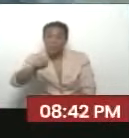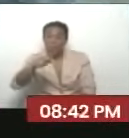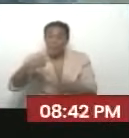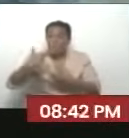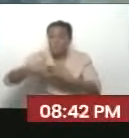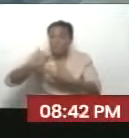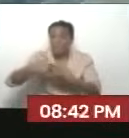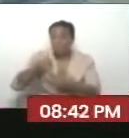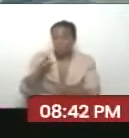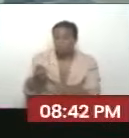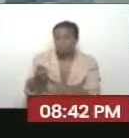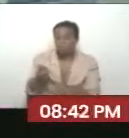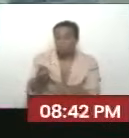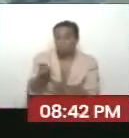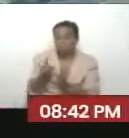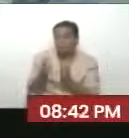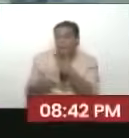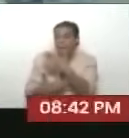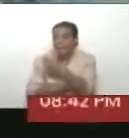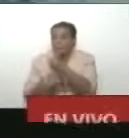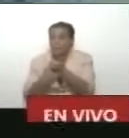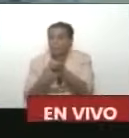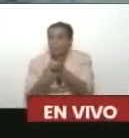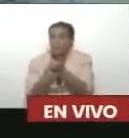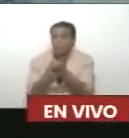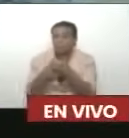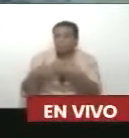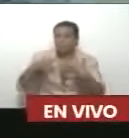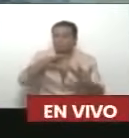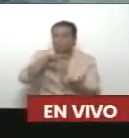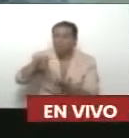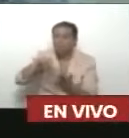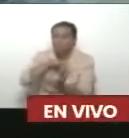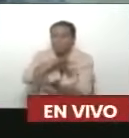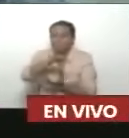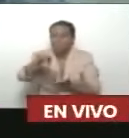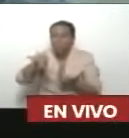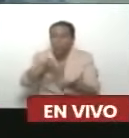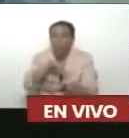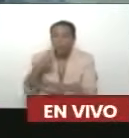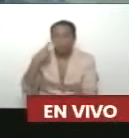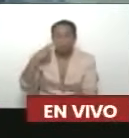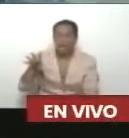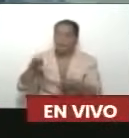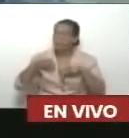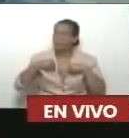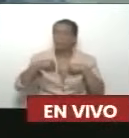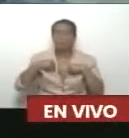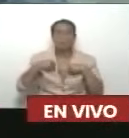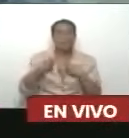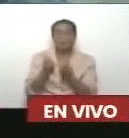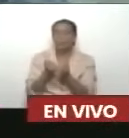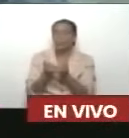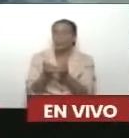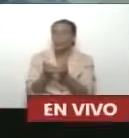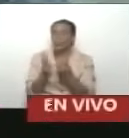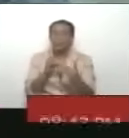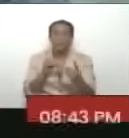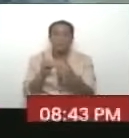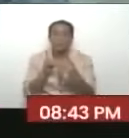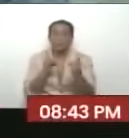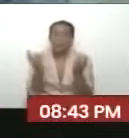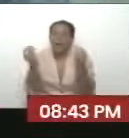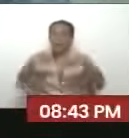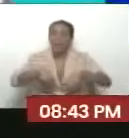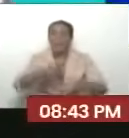saqueo. ¿Por qué? Porque ellos han desconocido las negociaciones, el diálogo y el